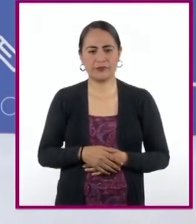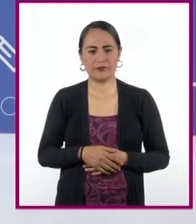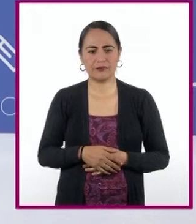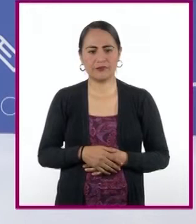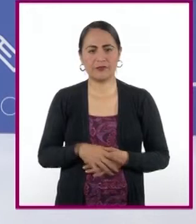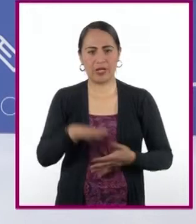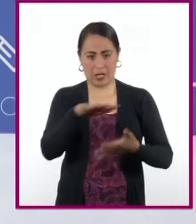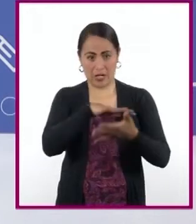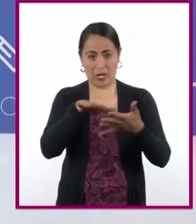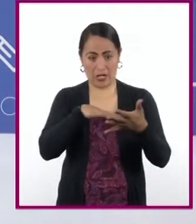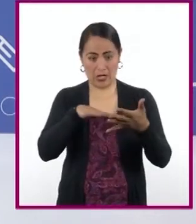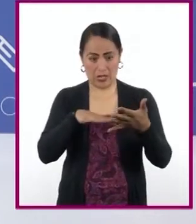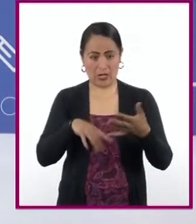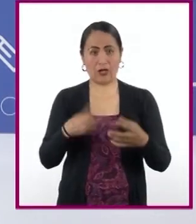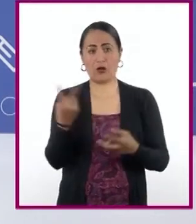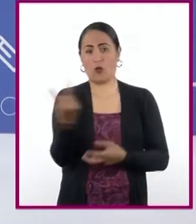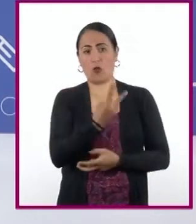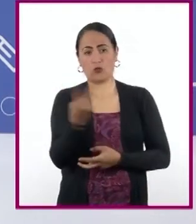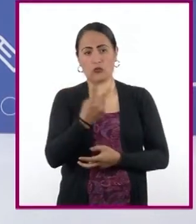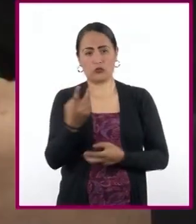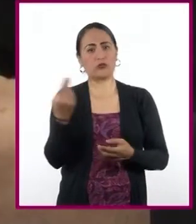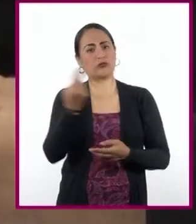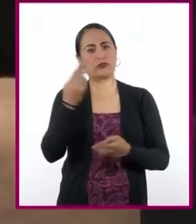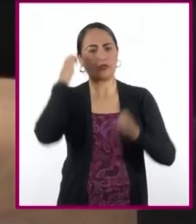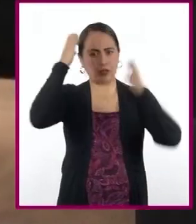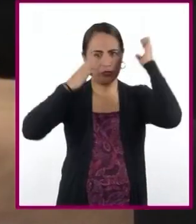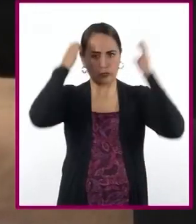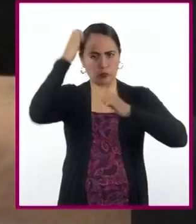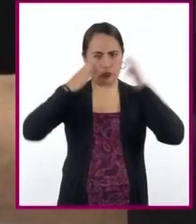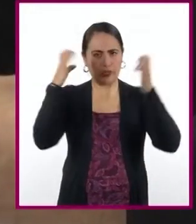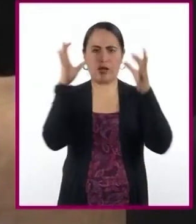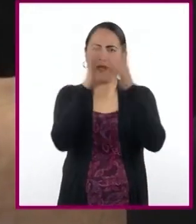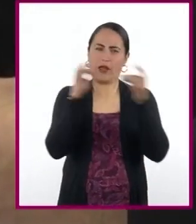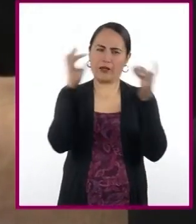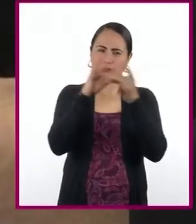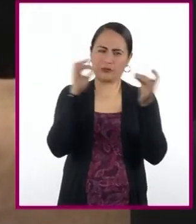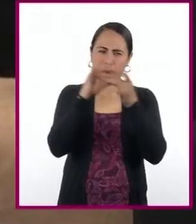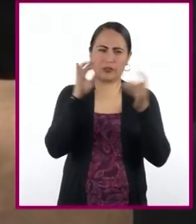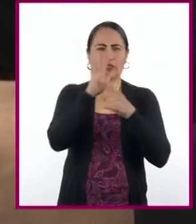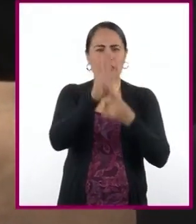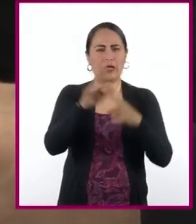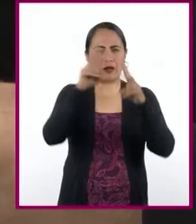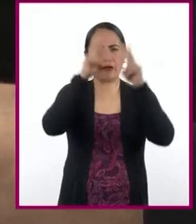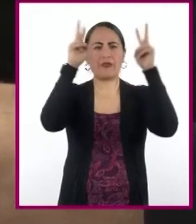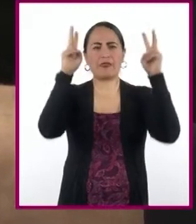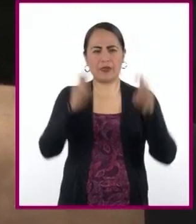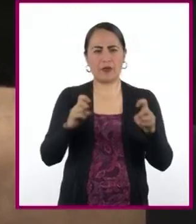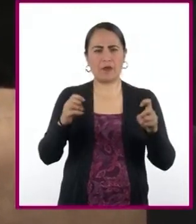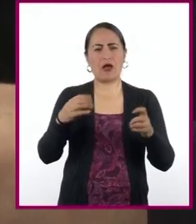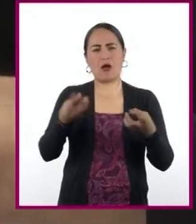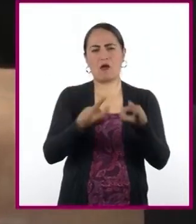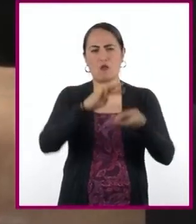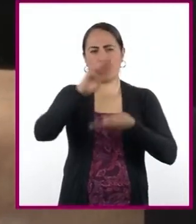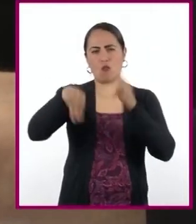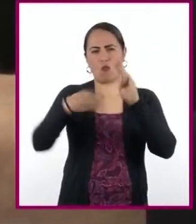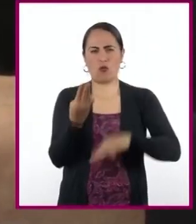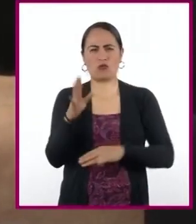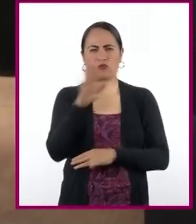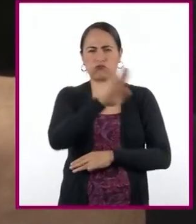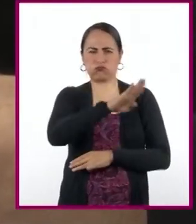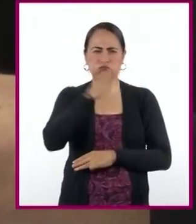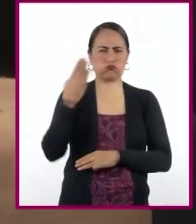La leemos. Dice, ambos necesitan exponer un primer argumento en relación con las condiciones del cambio climático